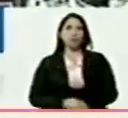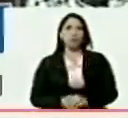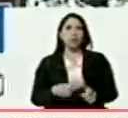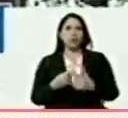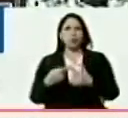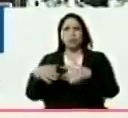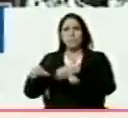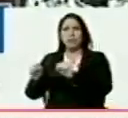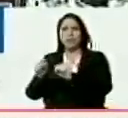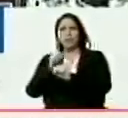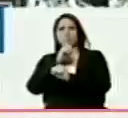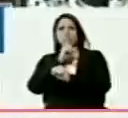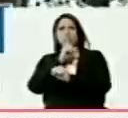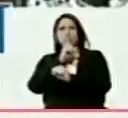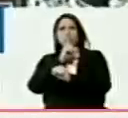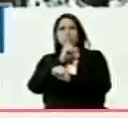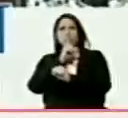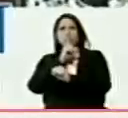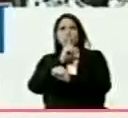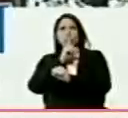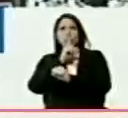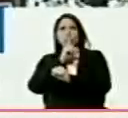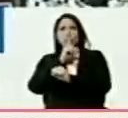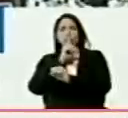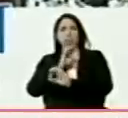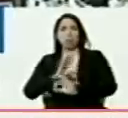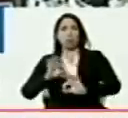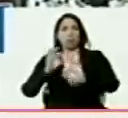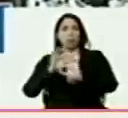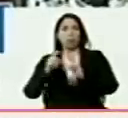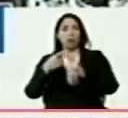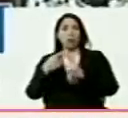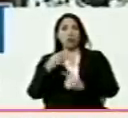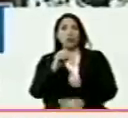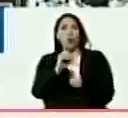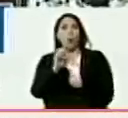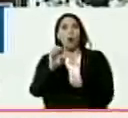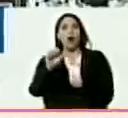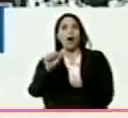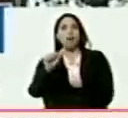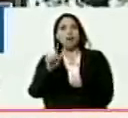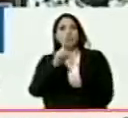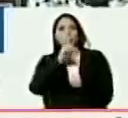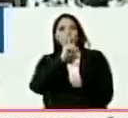callado, no decían nada. Y la OEA en silencio,